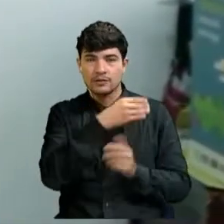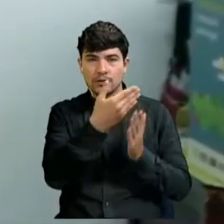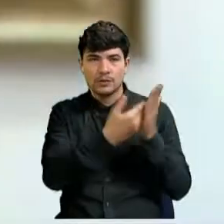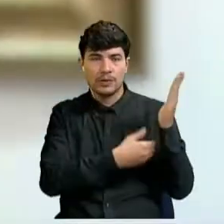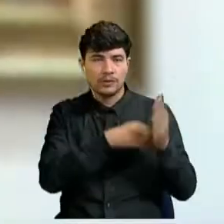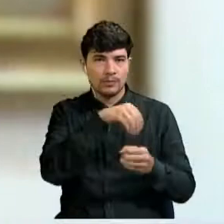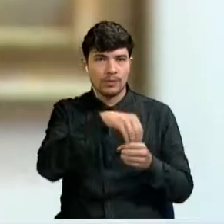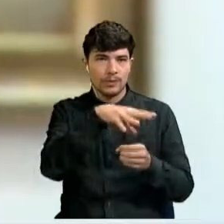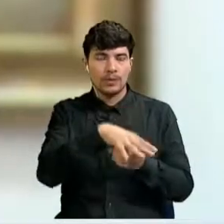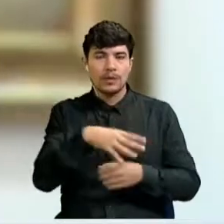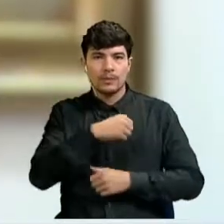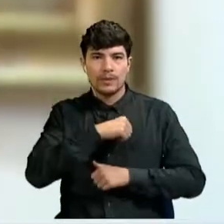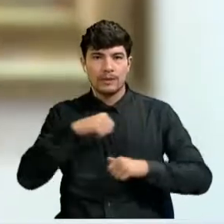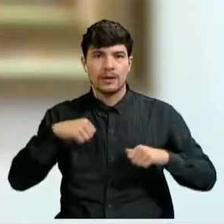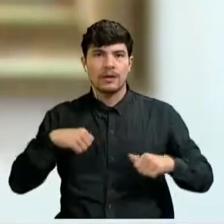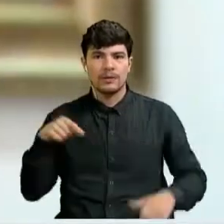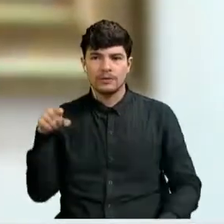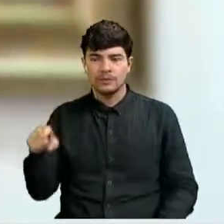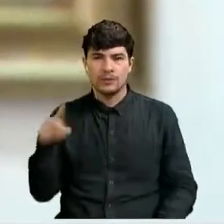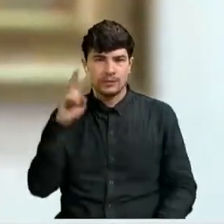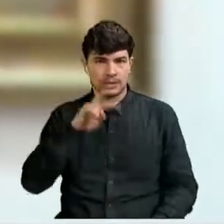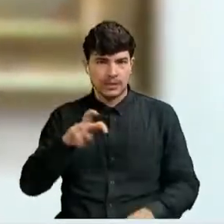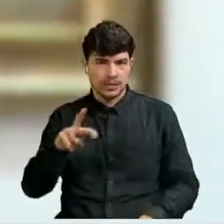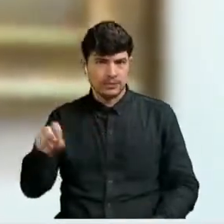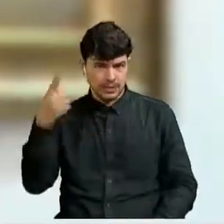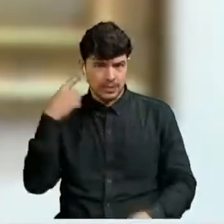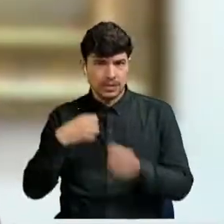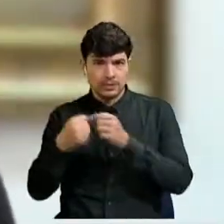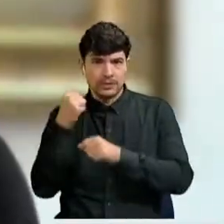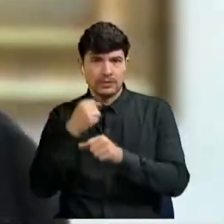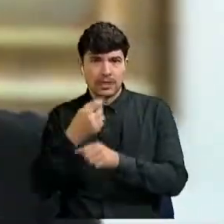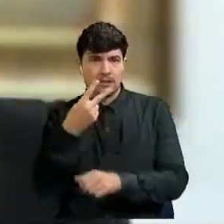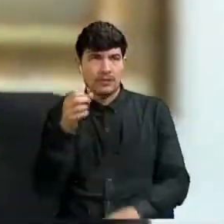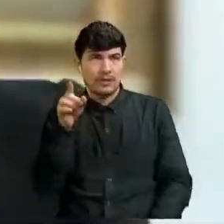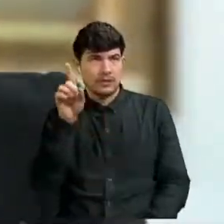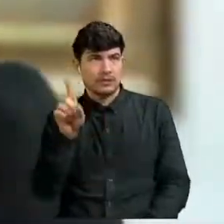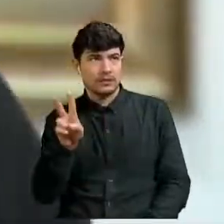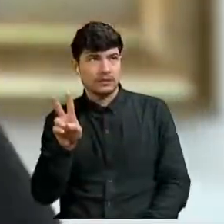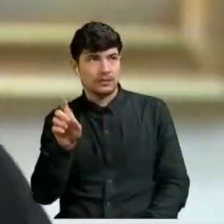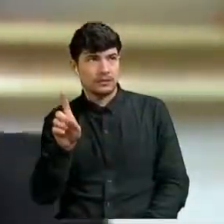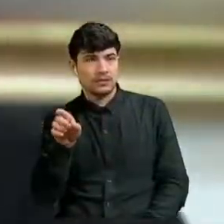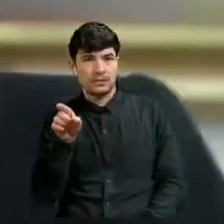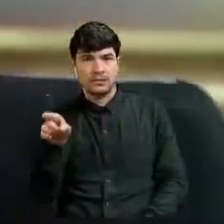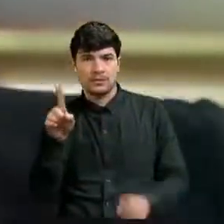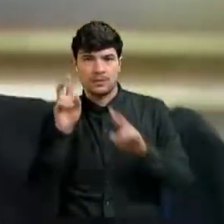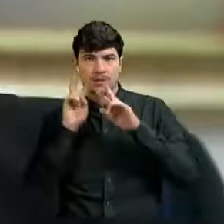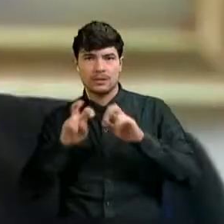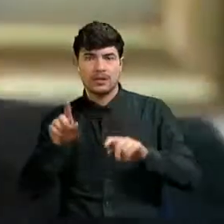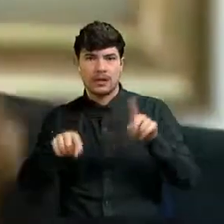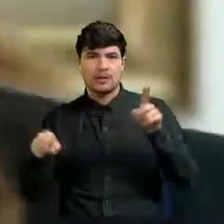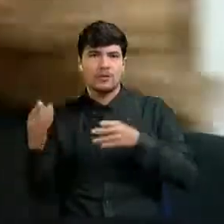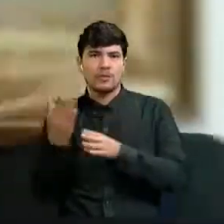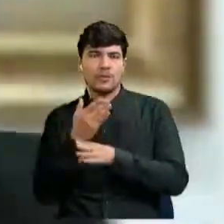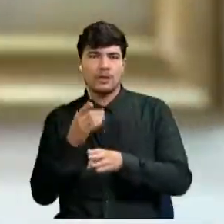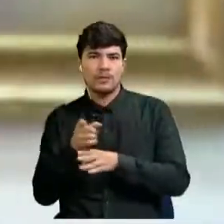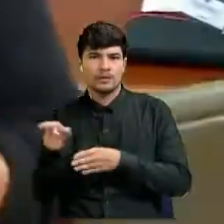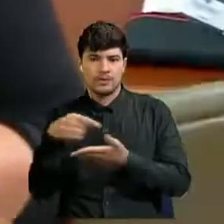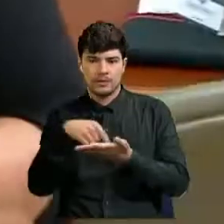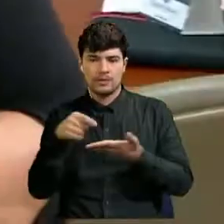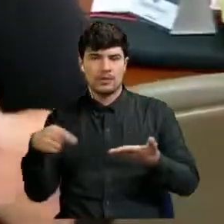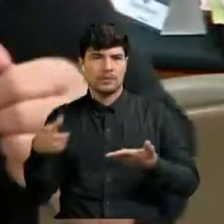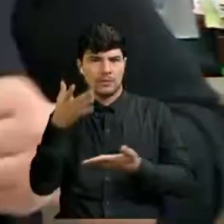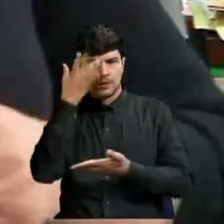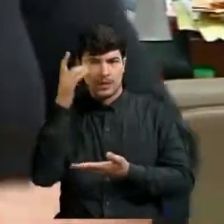La investigación se remonta al año 2016, en el que se trata de establecer presuntas irregularidades en un contrato por